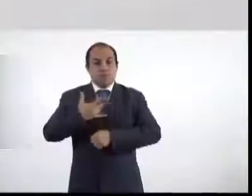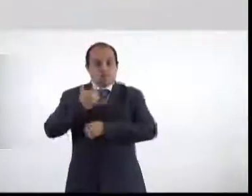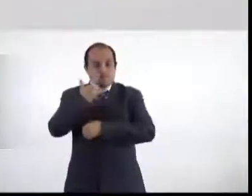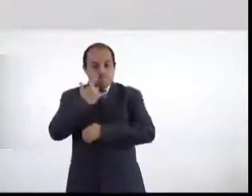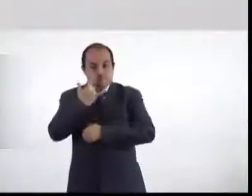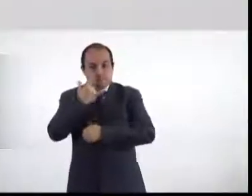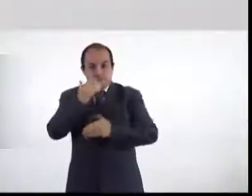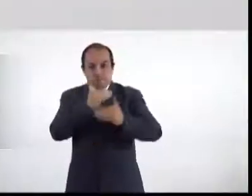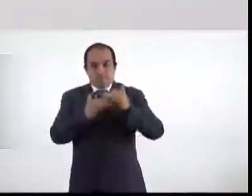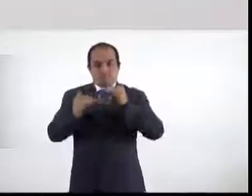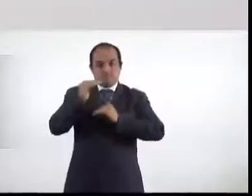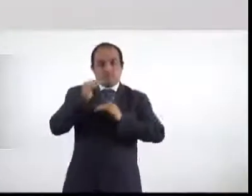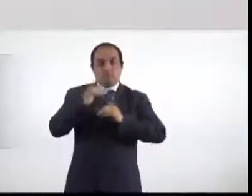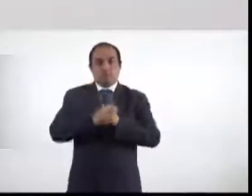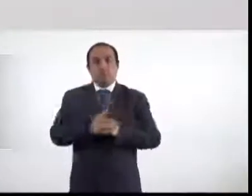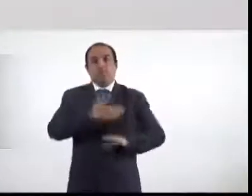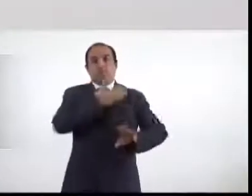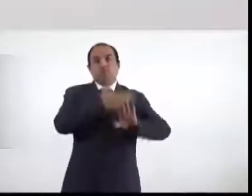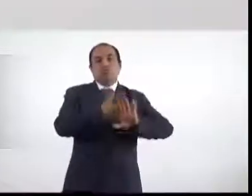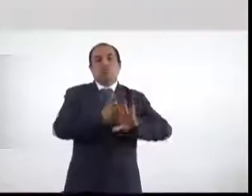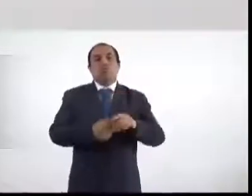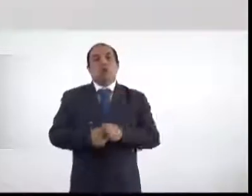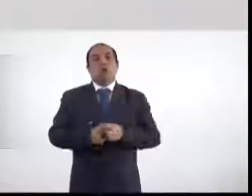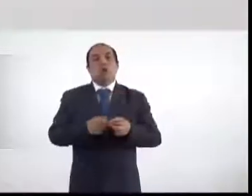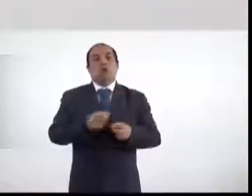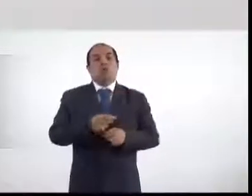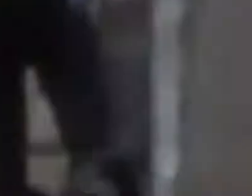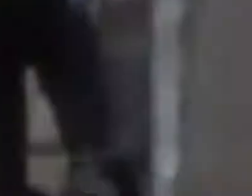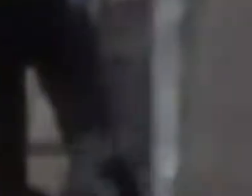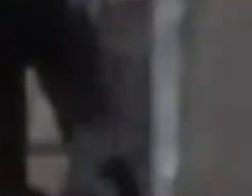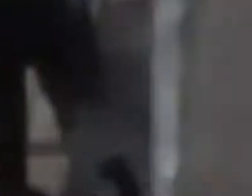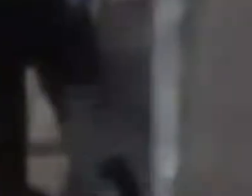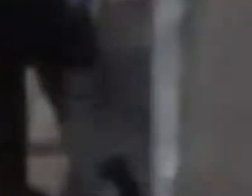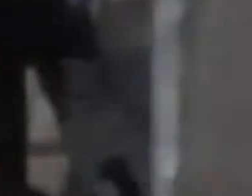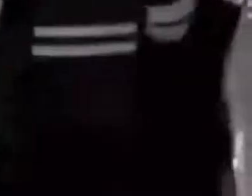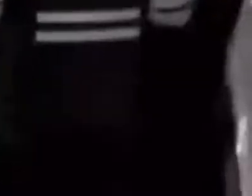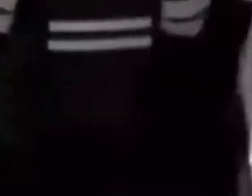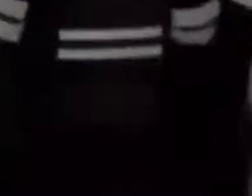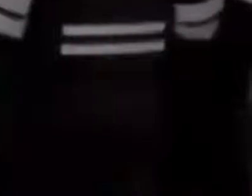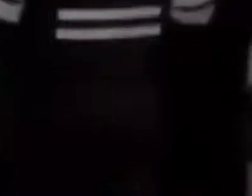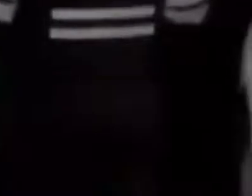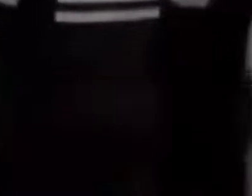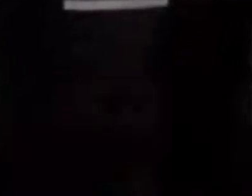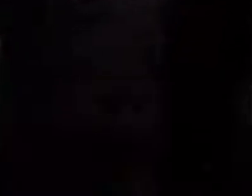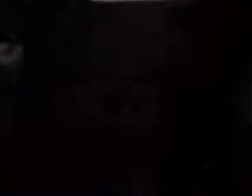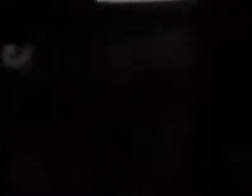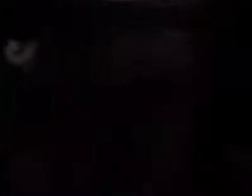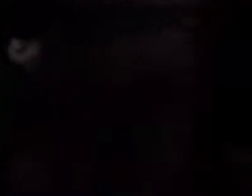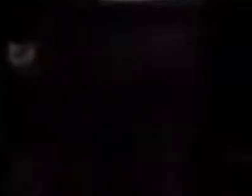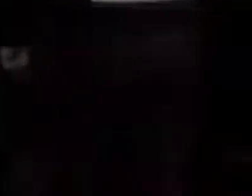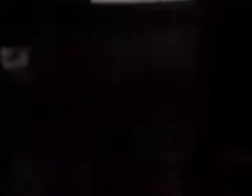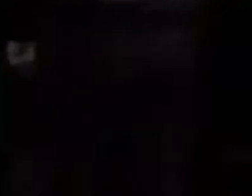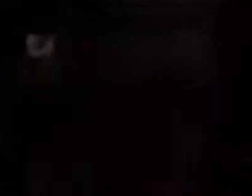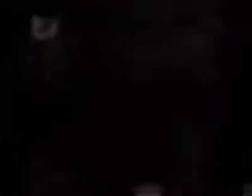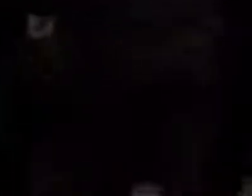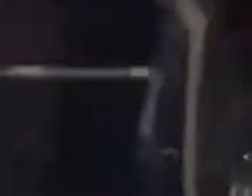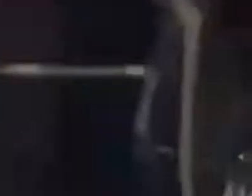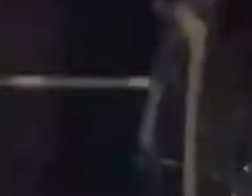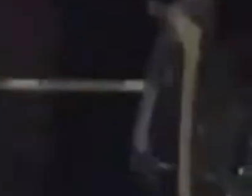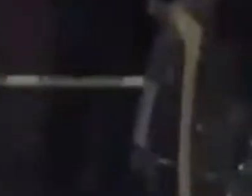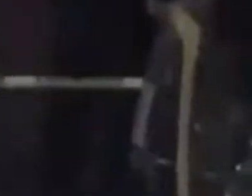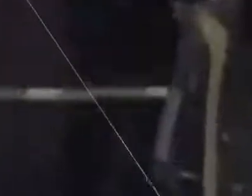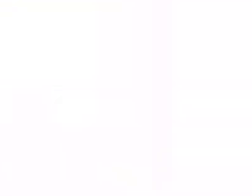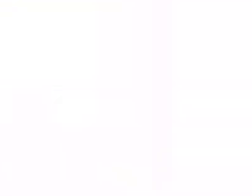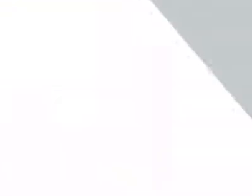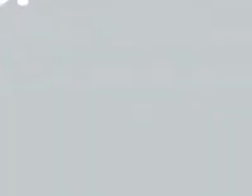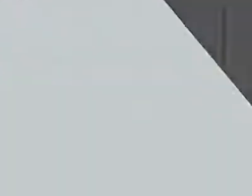en octubre de 2019 y hasta la fecha, suman 57 elementos policiales detenidos por ilícitos como robo, cohecho y